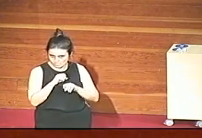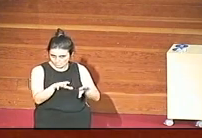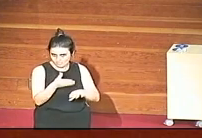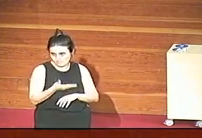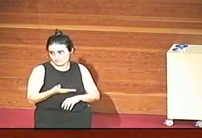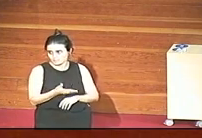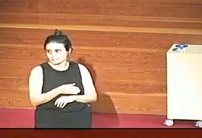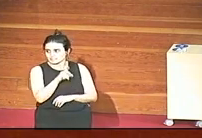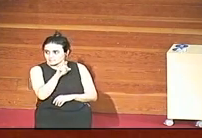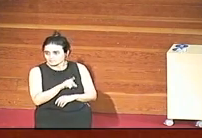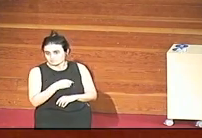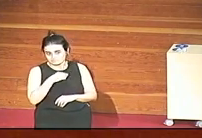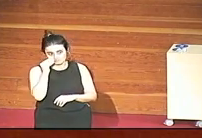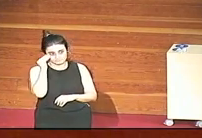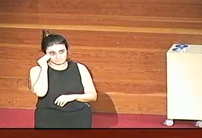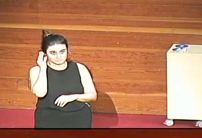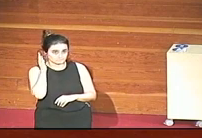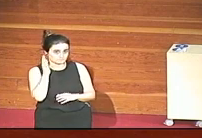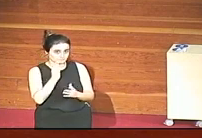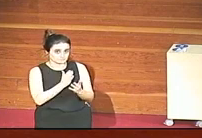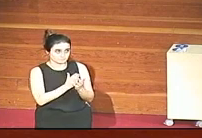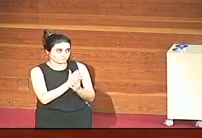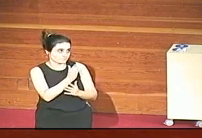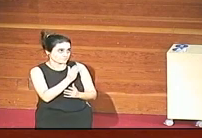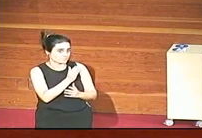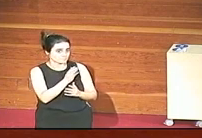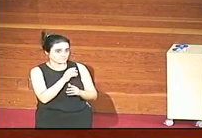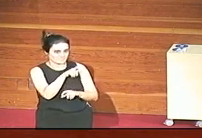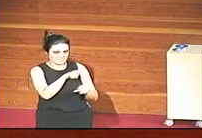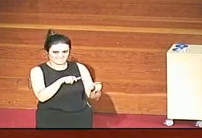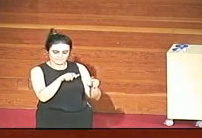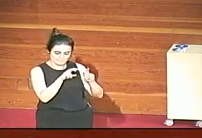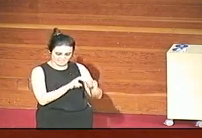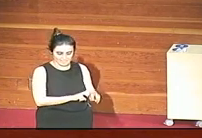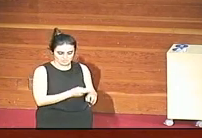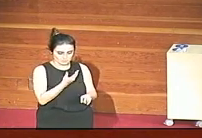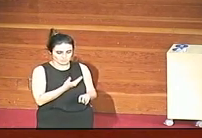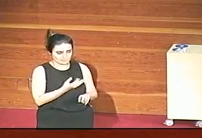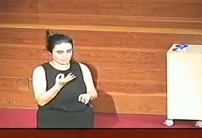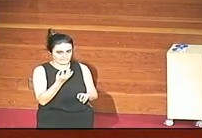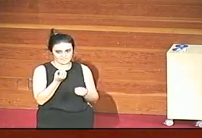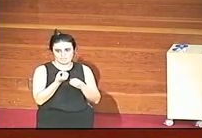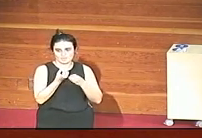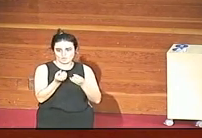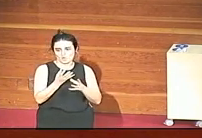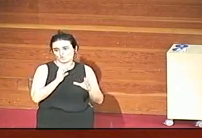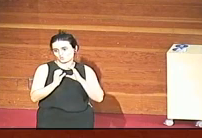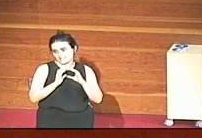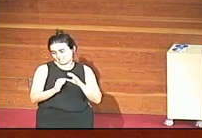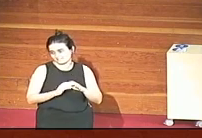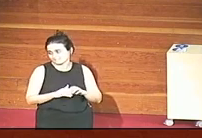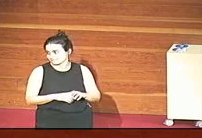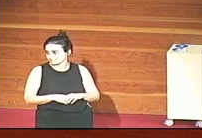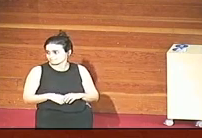qué bueno pues una parte yo creo que es importante el investigador es que cuente también que comunique todo eso y